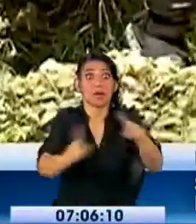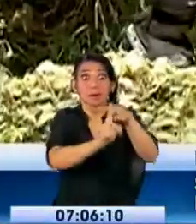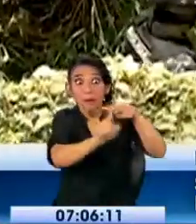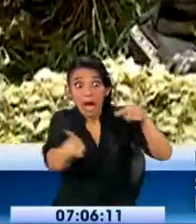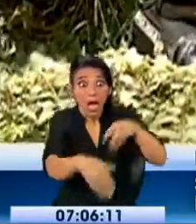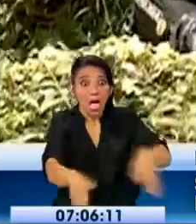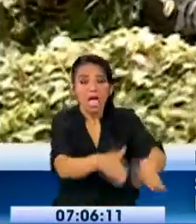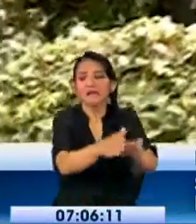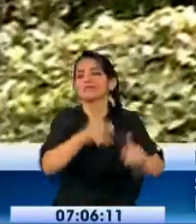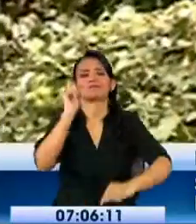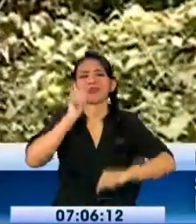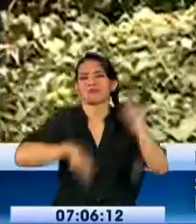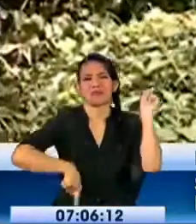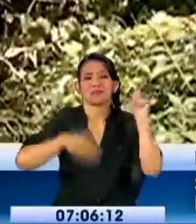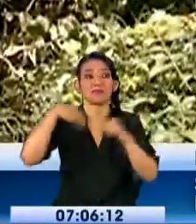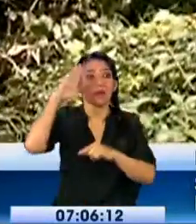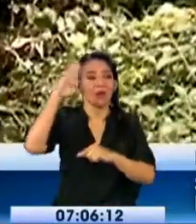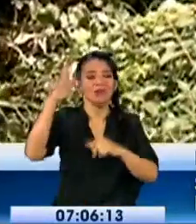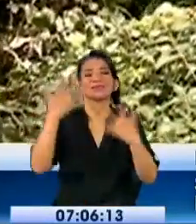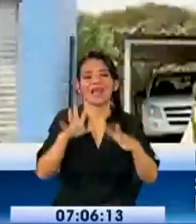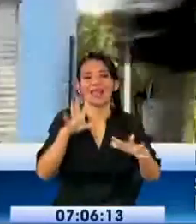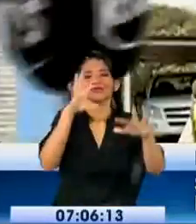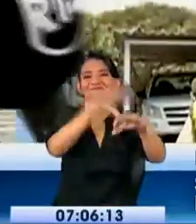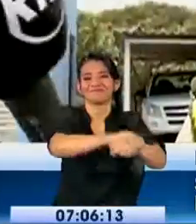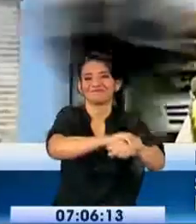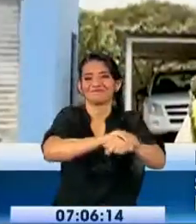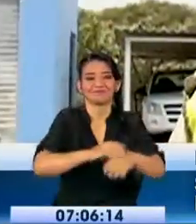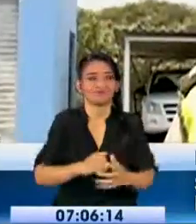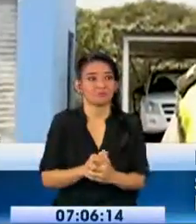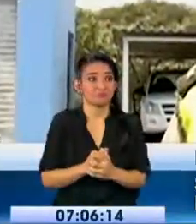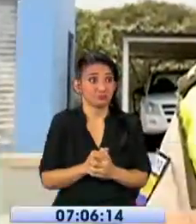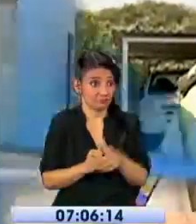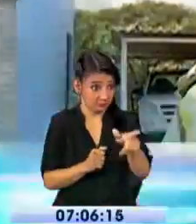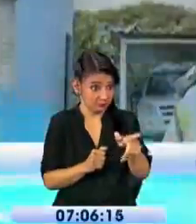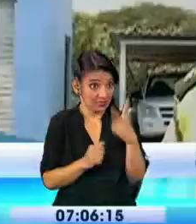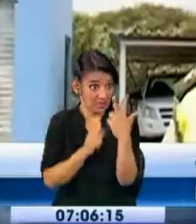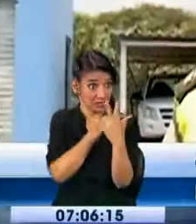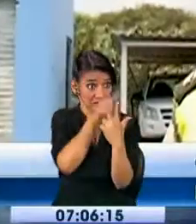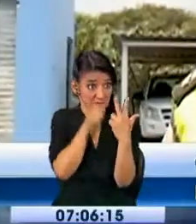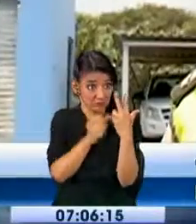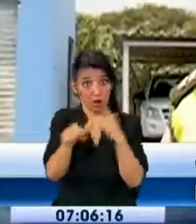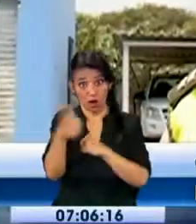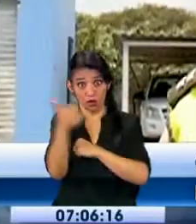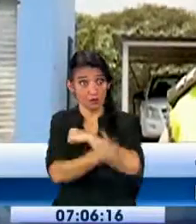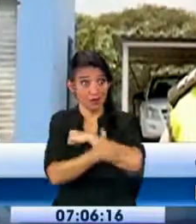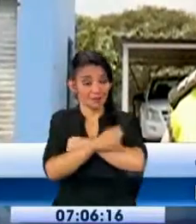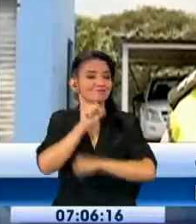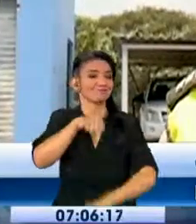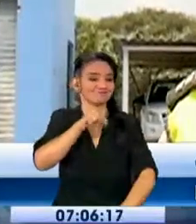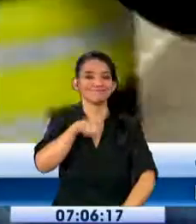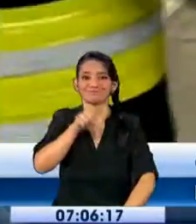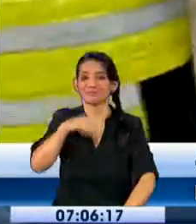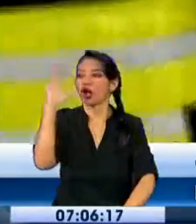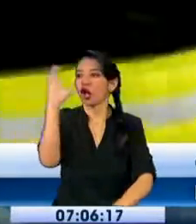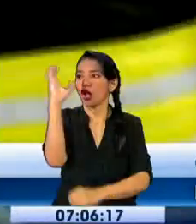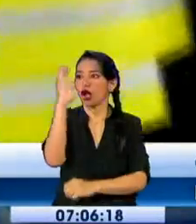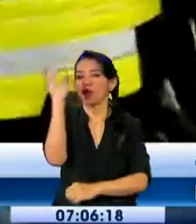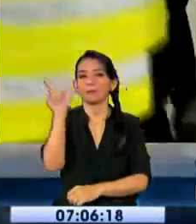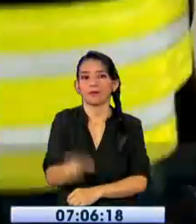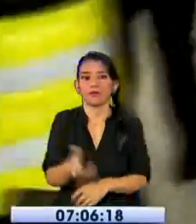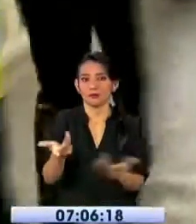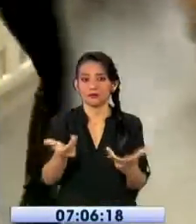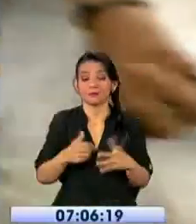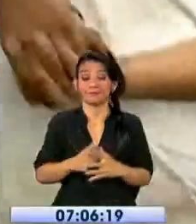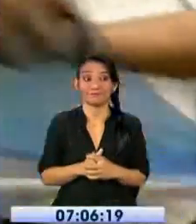escabullirse entre la maleza. Los policías les dieron el alcance. ¿Son extranjeros? Sí, los 3 son de nacionalidad colombiana. Los